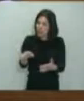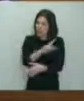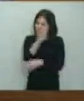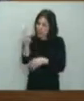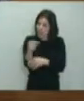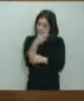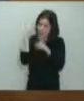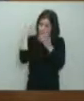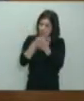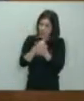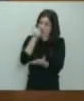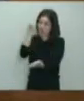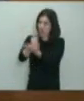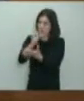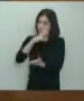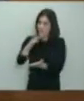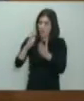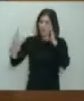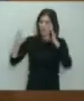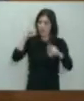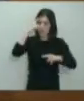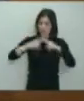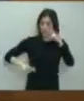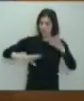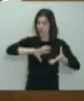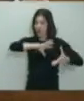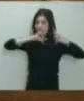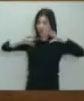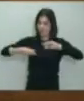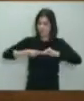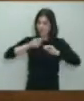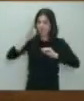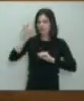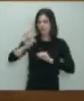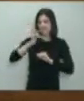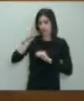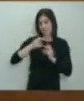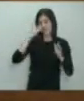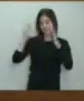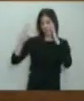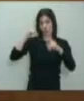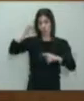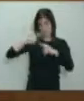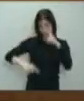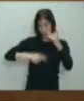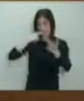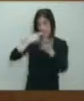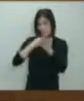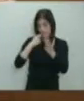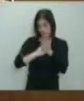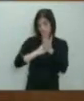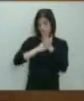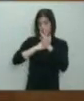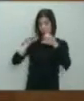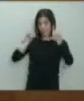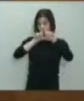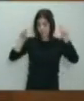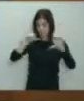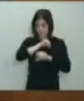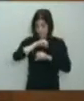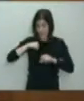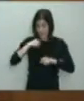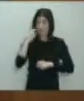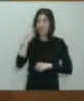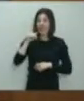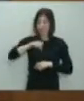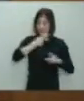acomodar ese periodo medio de pago, cuando además el periodo medio de pago a proveedores de las empresas privadas en este momento, en este país, es de 85